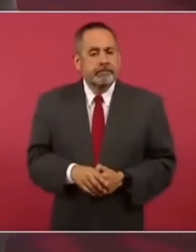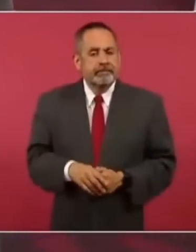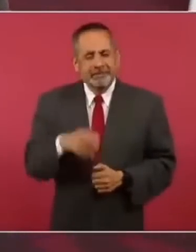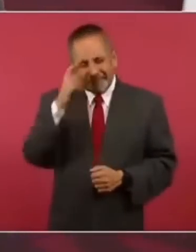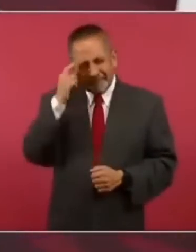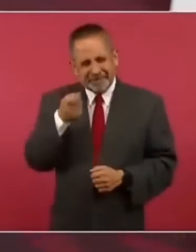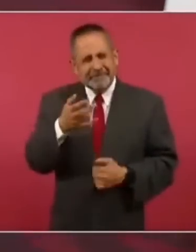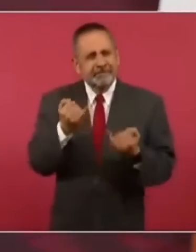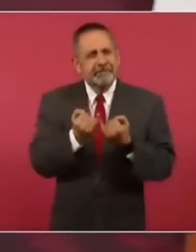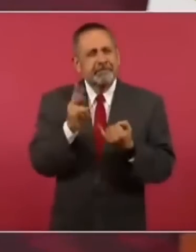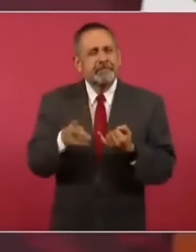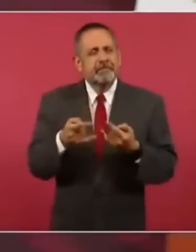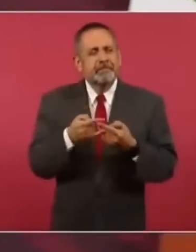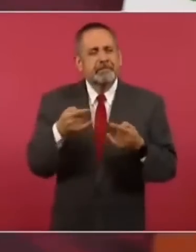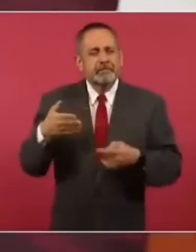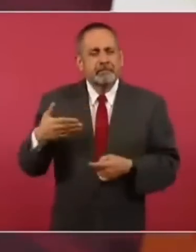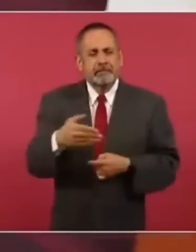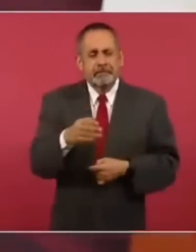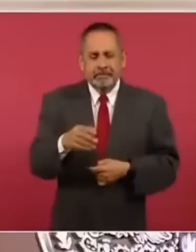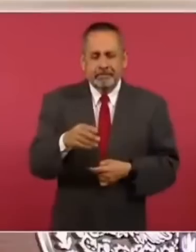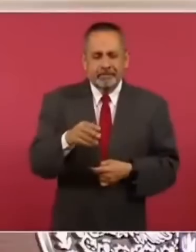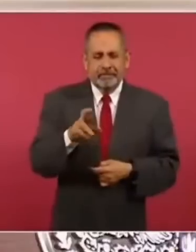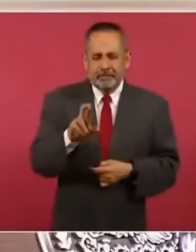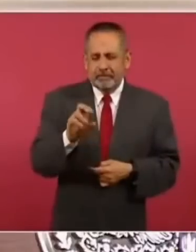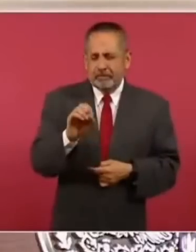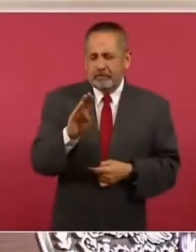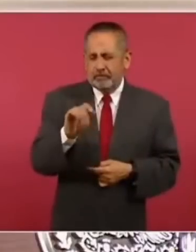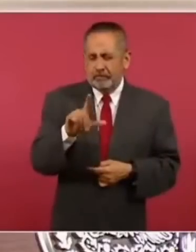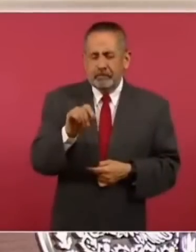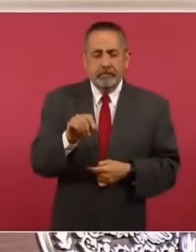pez que se mueve en dos aguas,